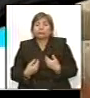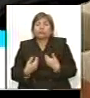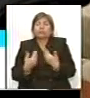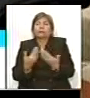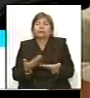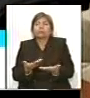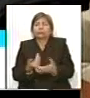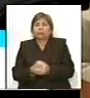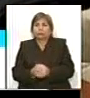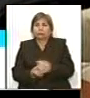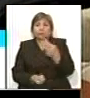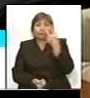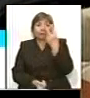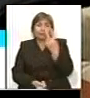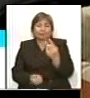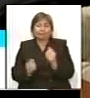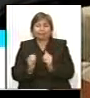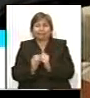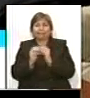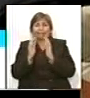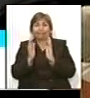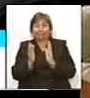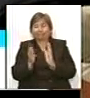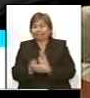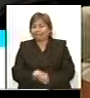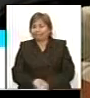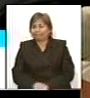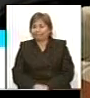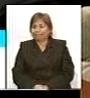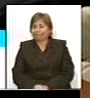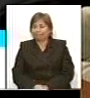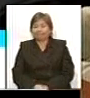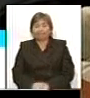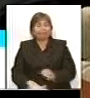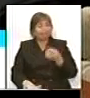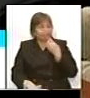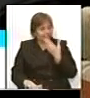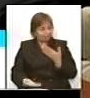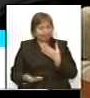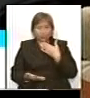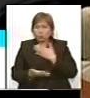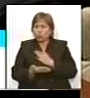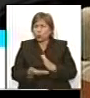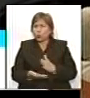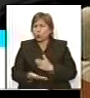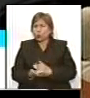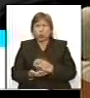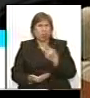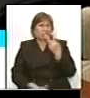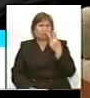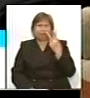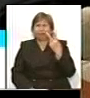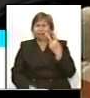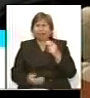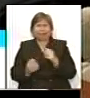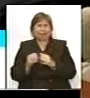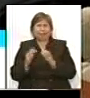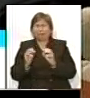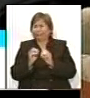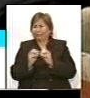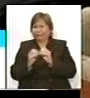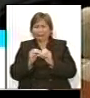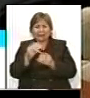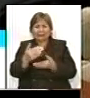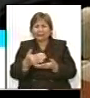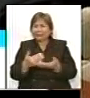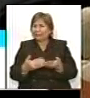solamente 2 días. Y este también es otro grave problema, porque en 2 días no podríamos hacer las subsanaciones,